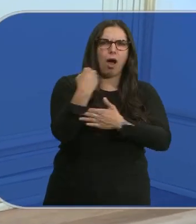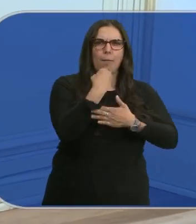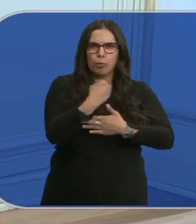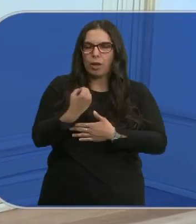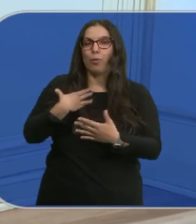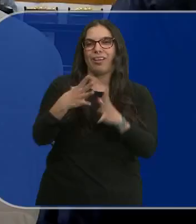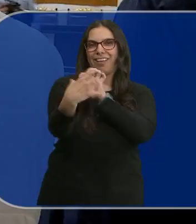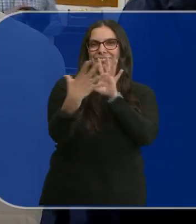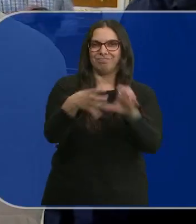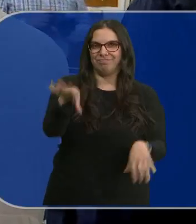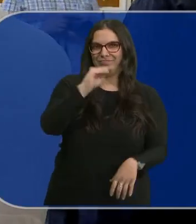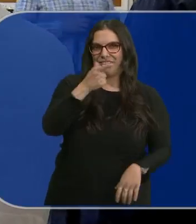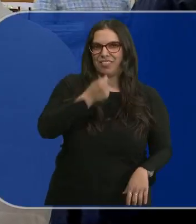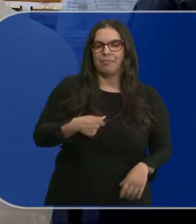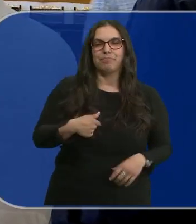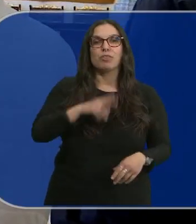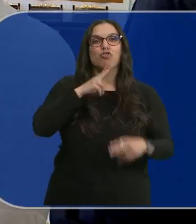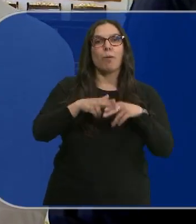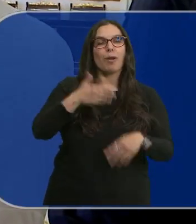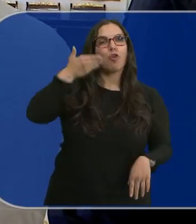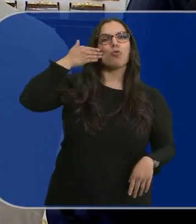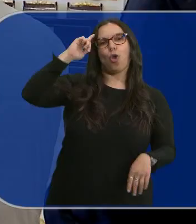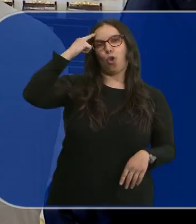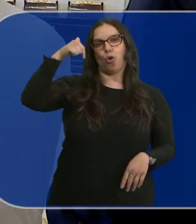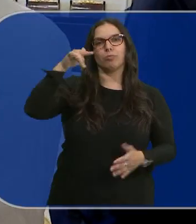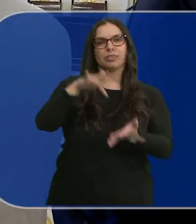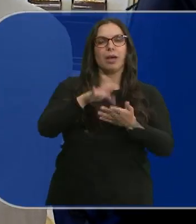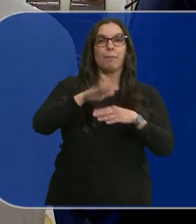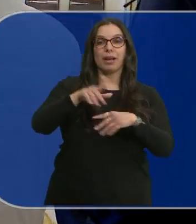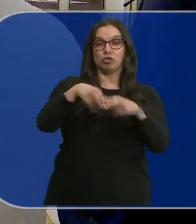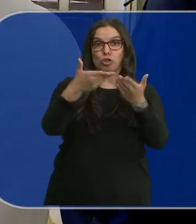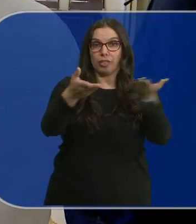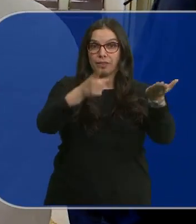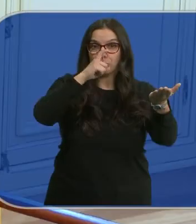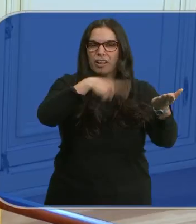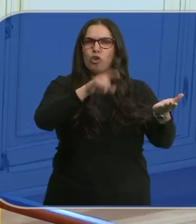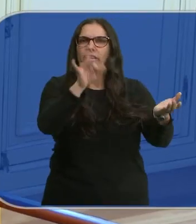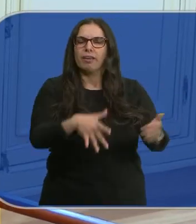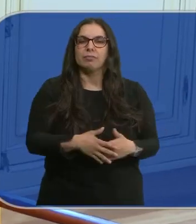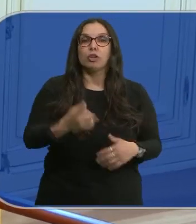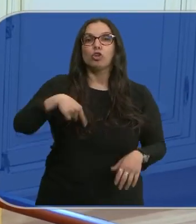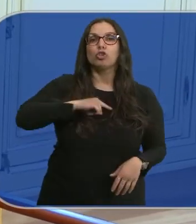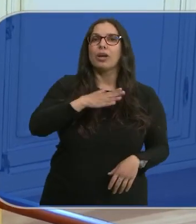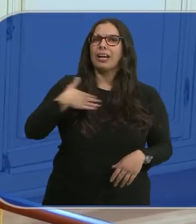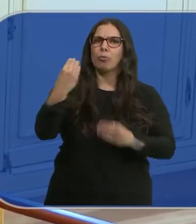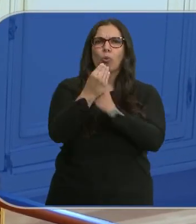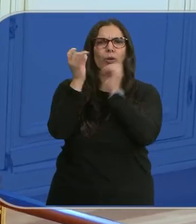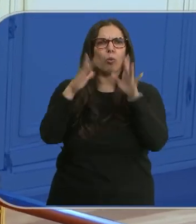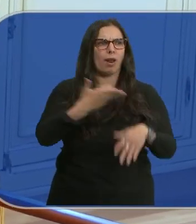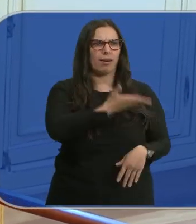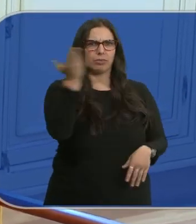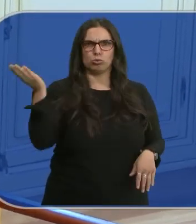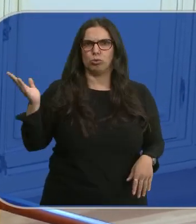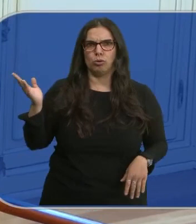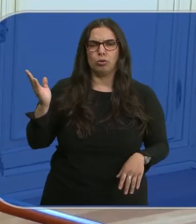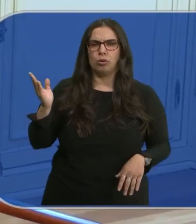nos entendemos todos. Orgullo Loco en un día para recordar a la sociedad quiénes son. Que nosotros queremos que nos traten igual que otras